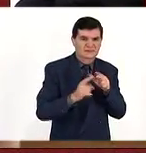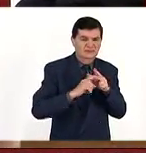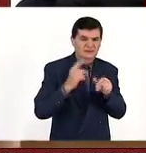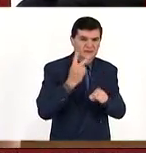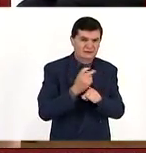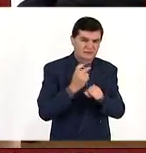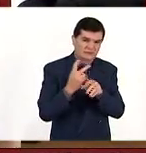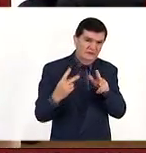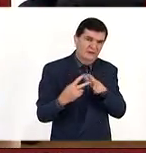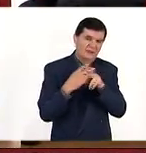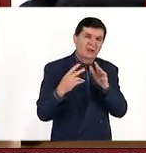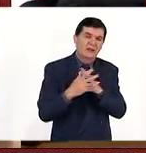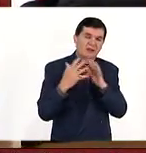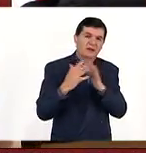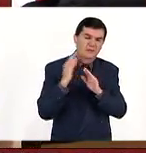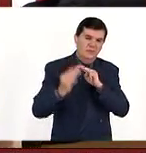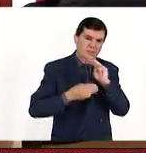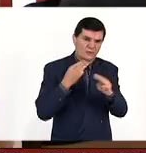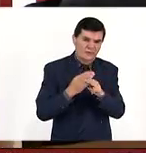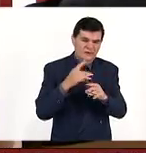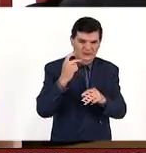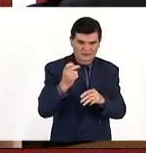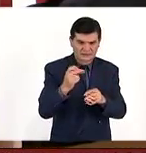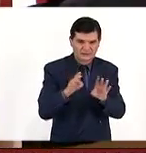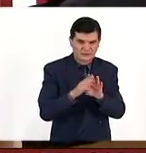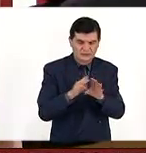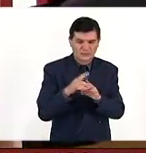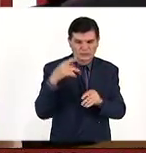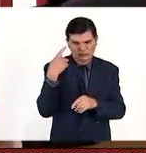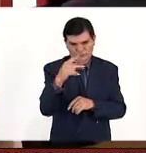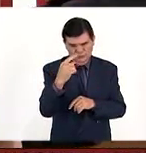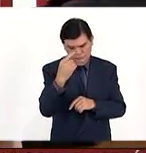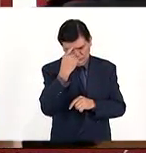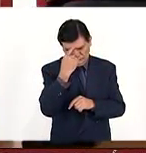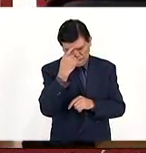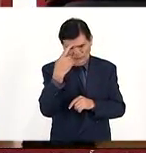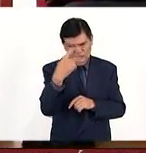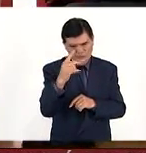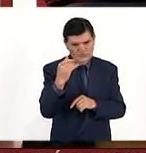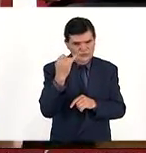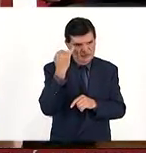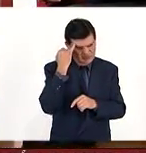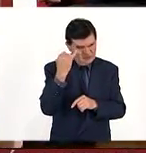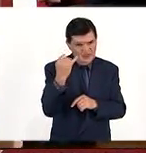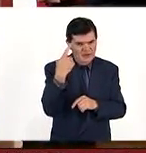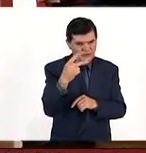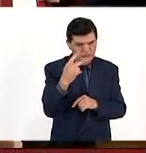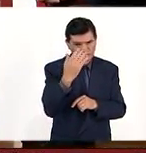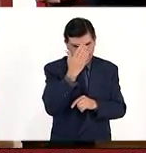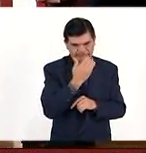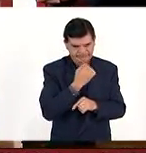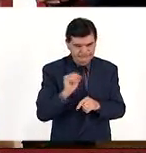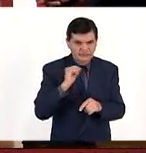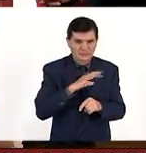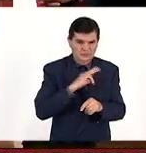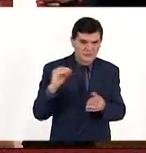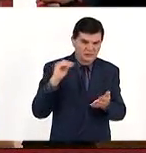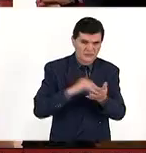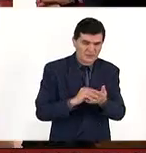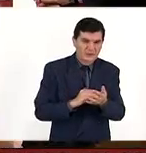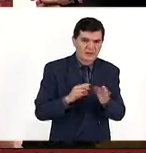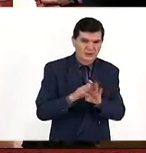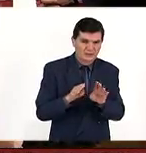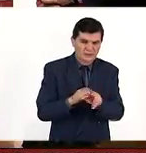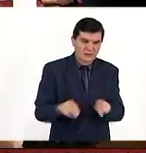segunda guerra mundial esto desde el punto de vista tuyo como experto internacionalista podría desembocar